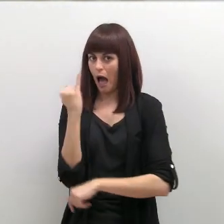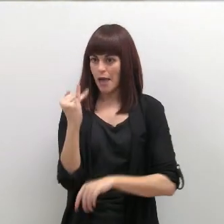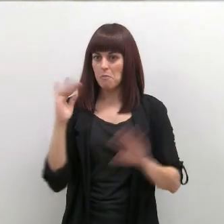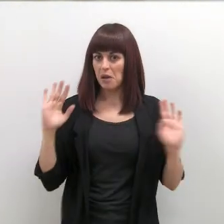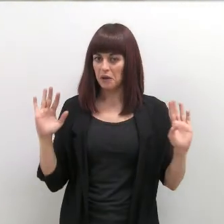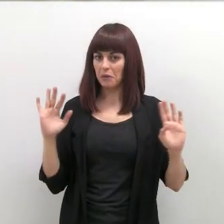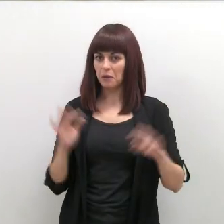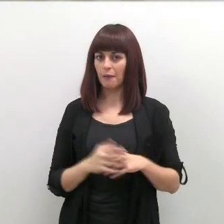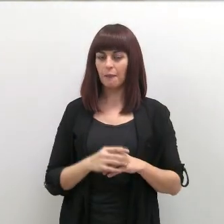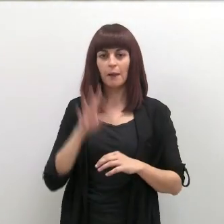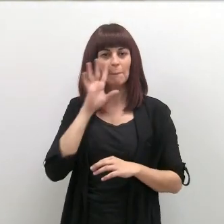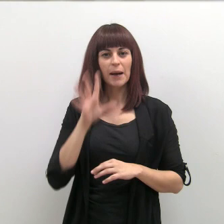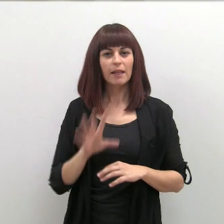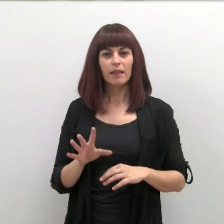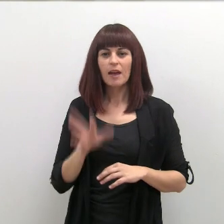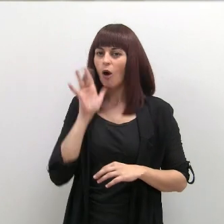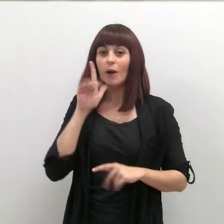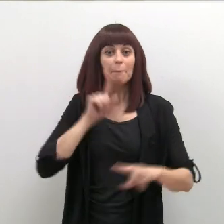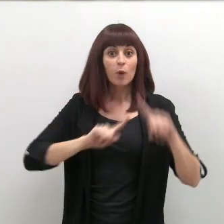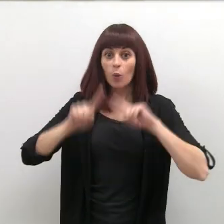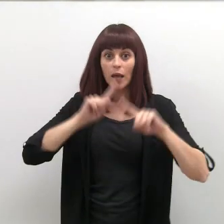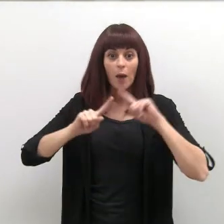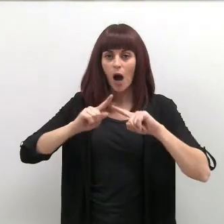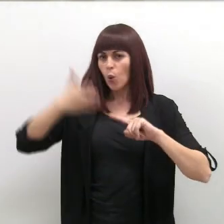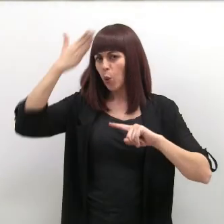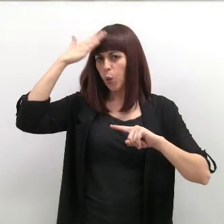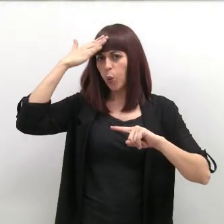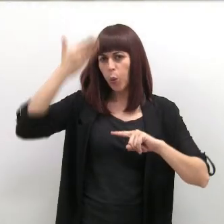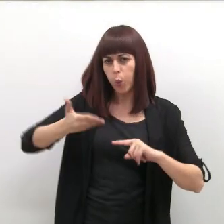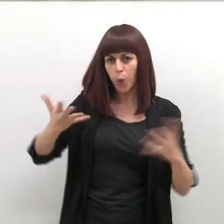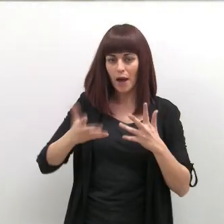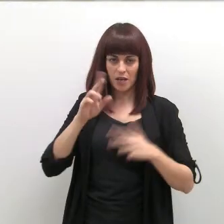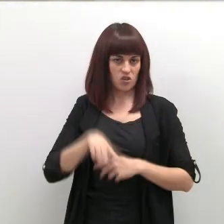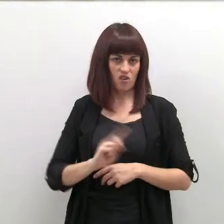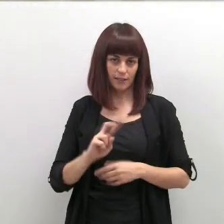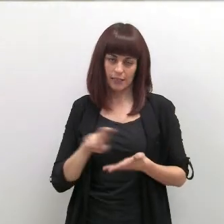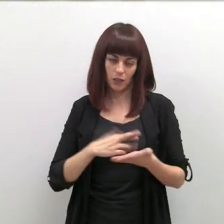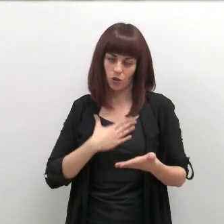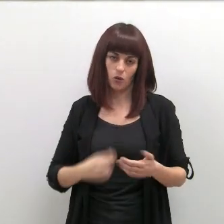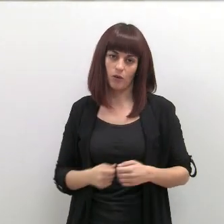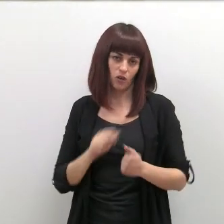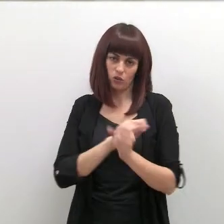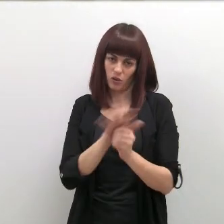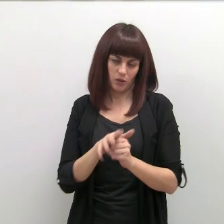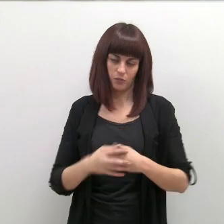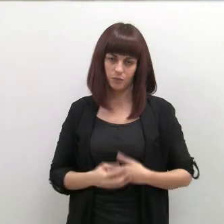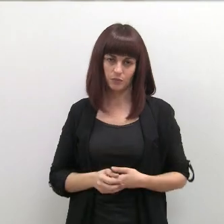parece que sea ahora mismo el problema mayor que tenemos en la región con la